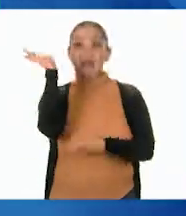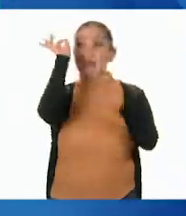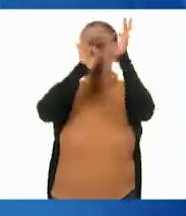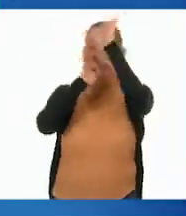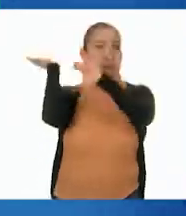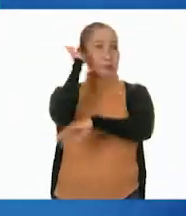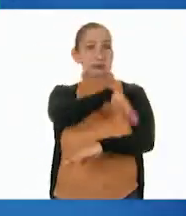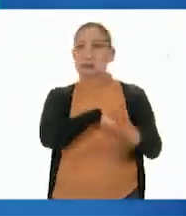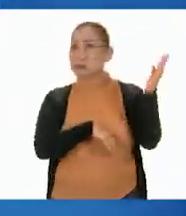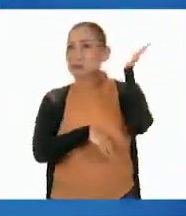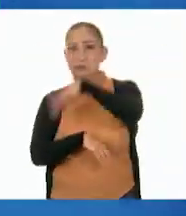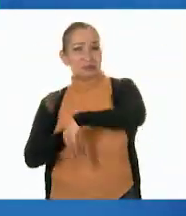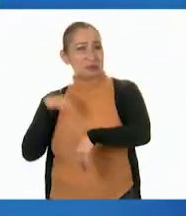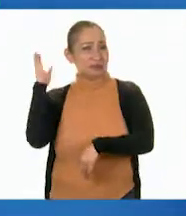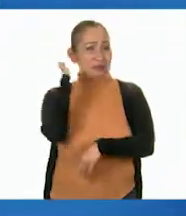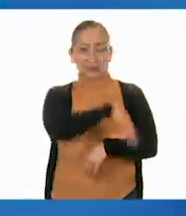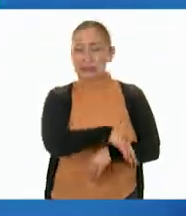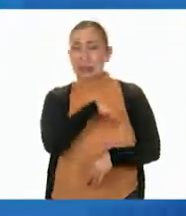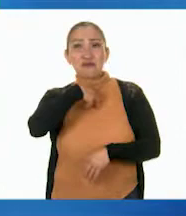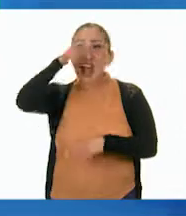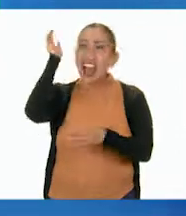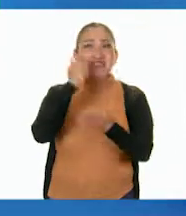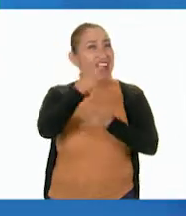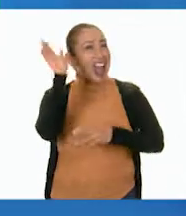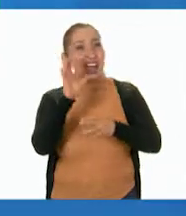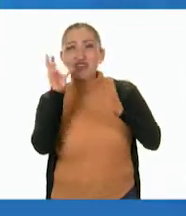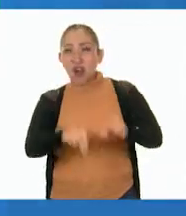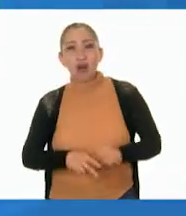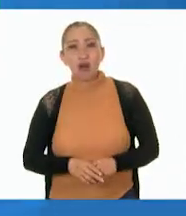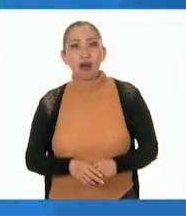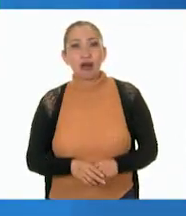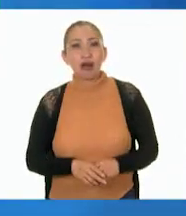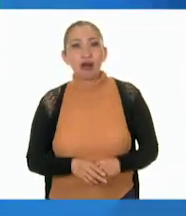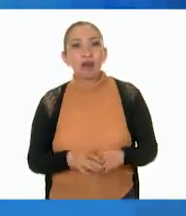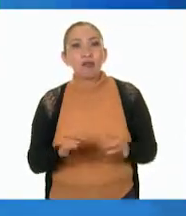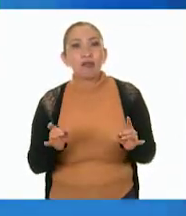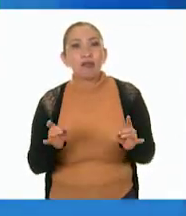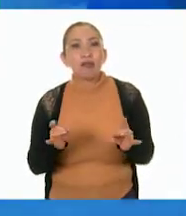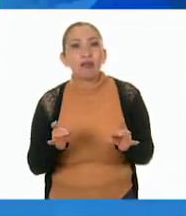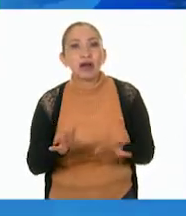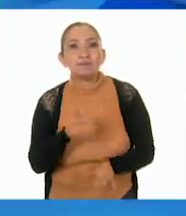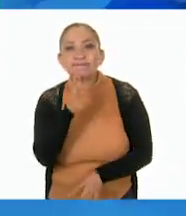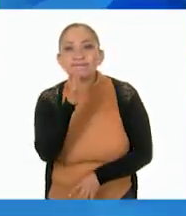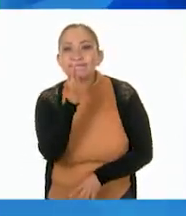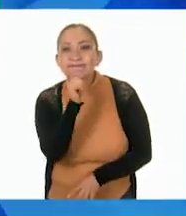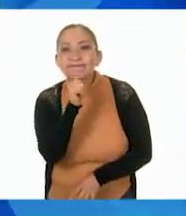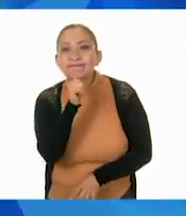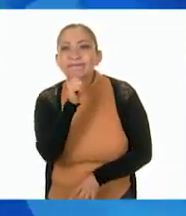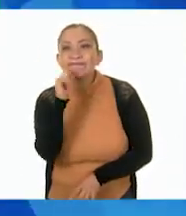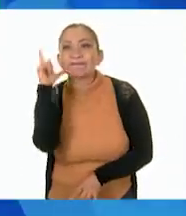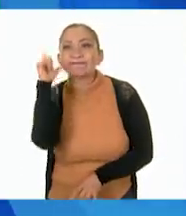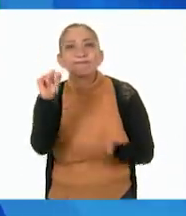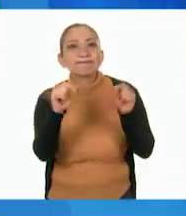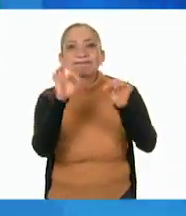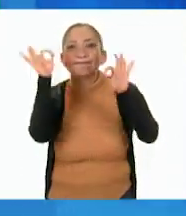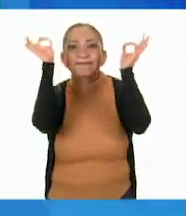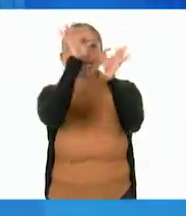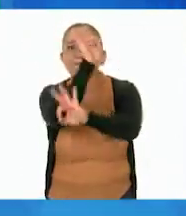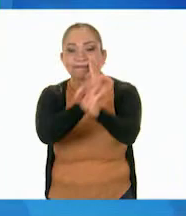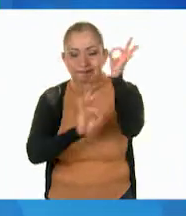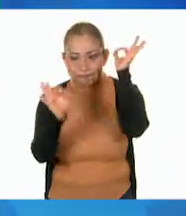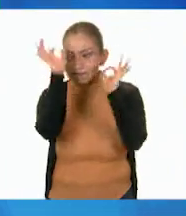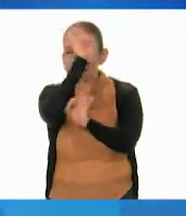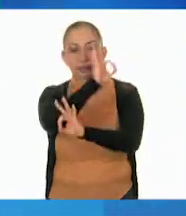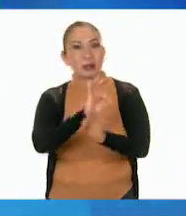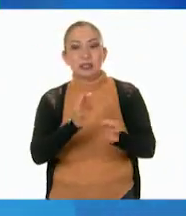Quiso espantarlas. ¡Largo, largo de aquí! Y todo fue en vano. Así que,